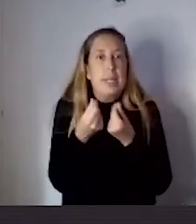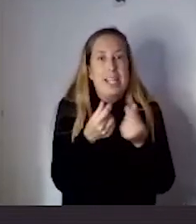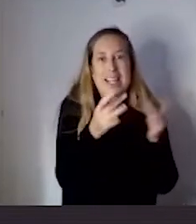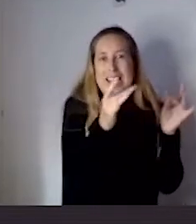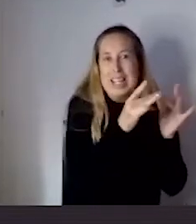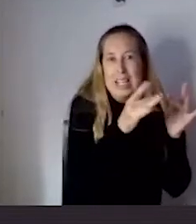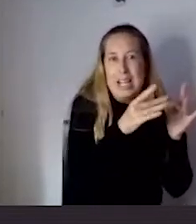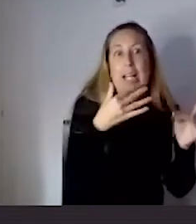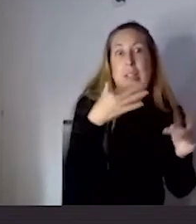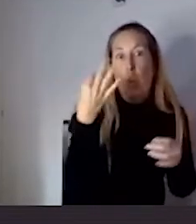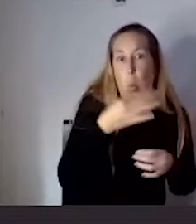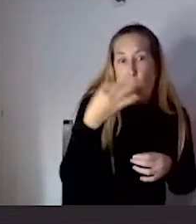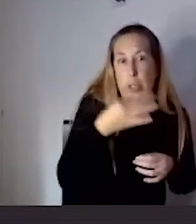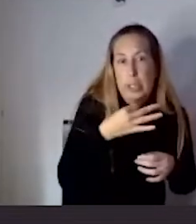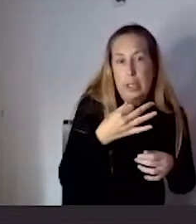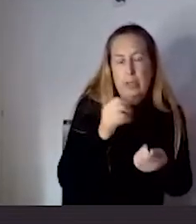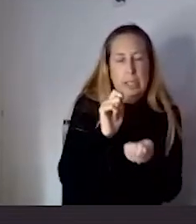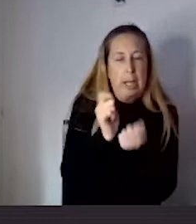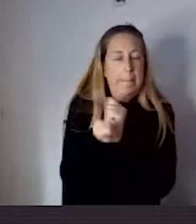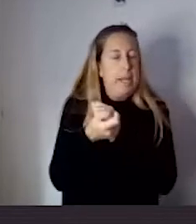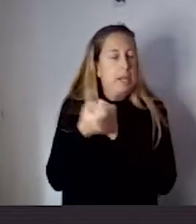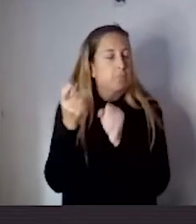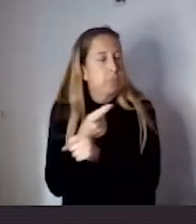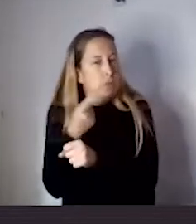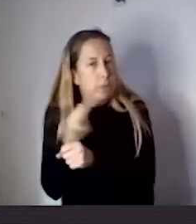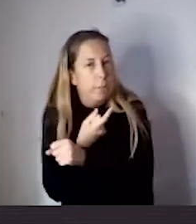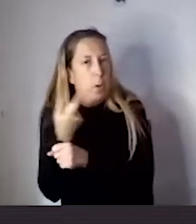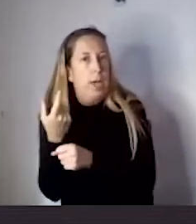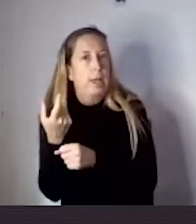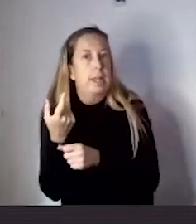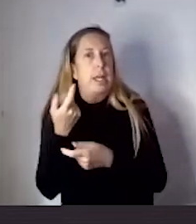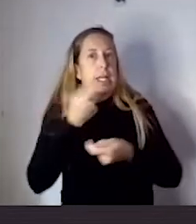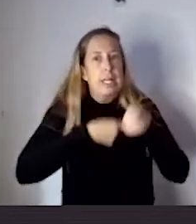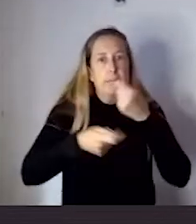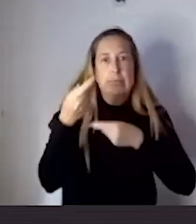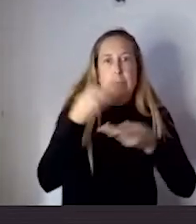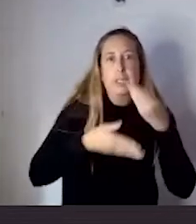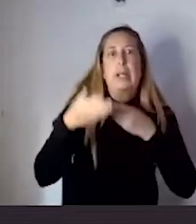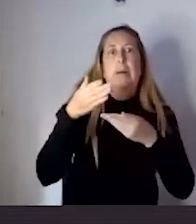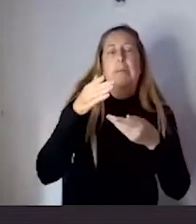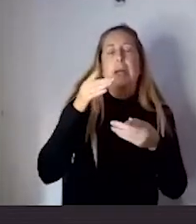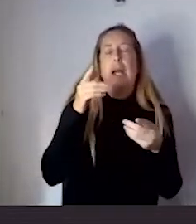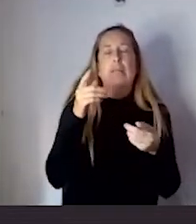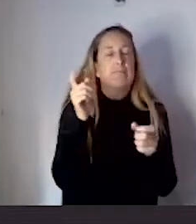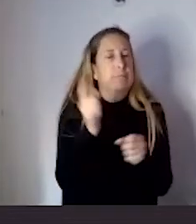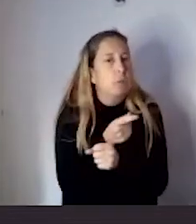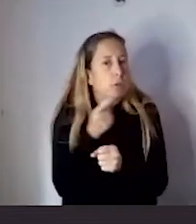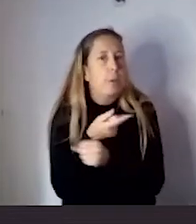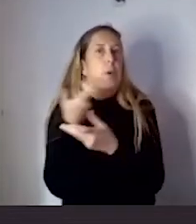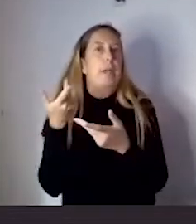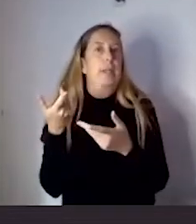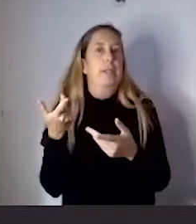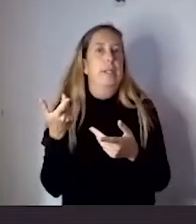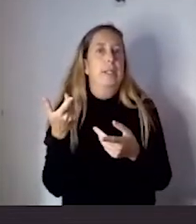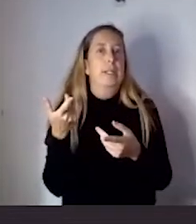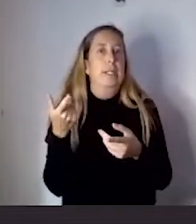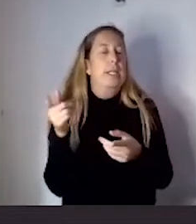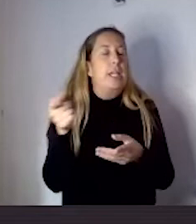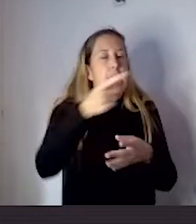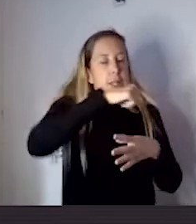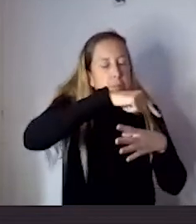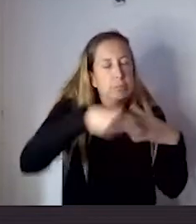no se pueden modificar no se pueden cambiar por otro que tenga el mismo valor y todos usan la tecnología